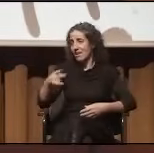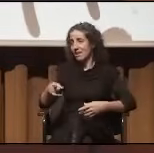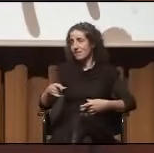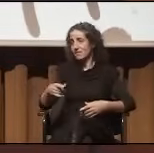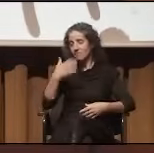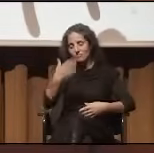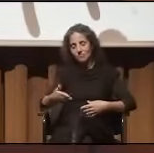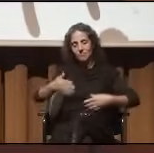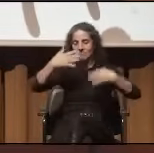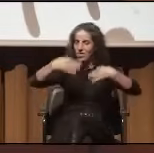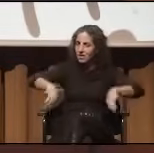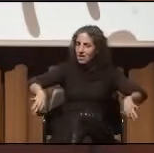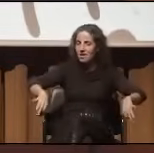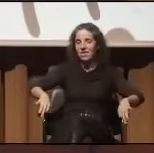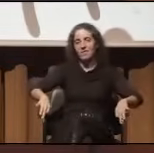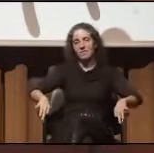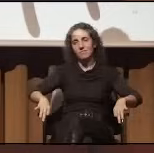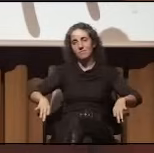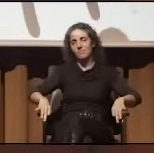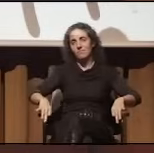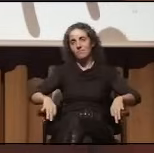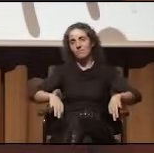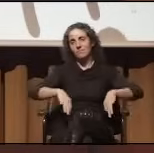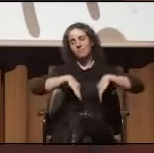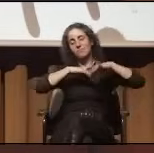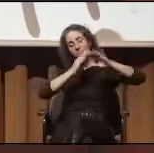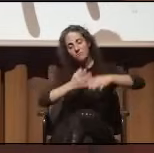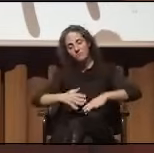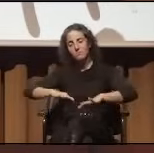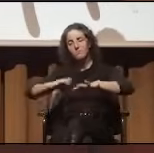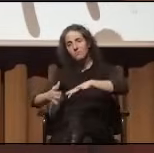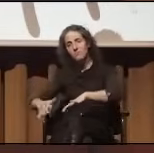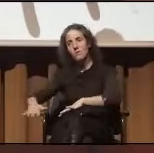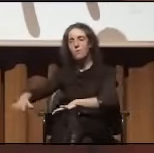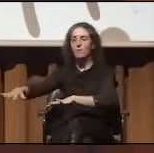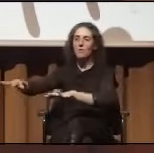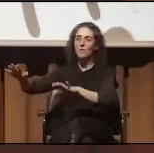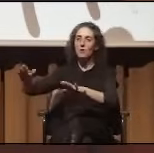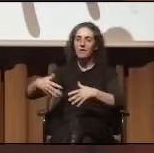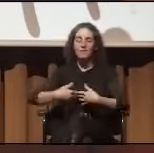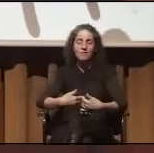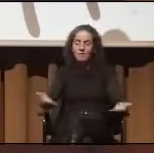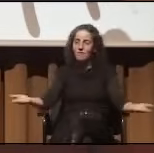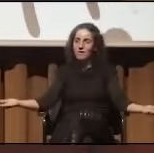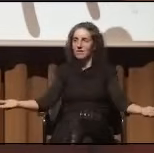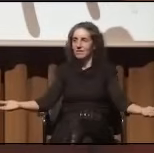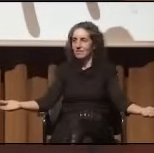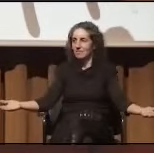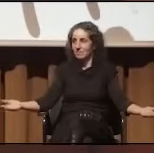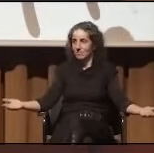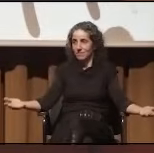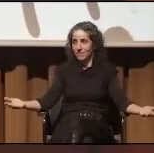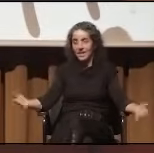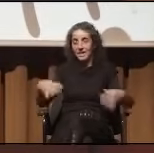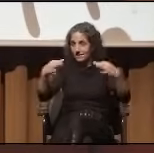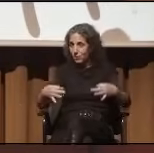sencillez, fluidez, dejarte llevar, entrega. Y sentir que todo está muy bien organizado, mejor de lo que tú habías